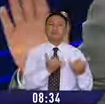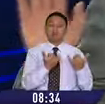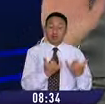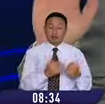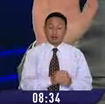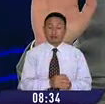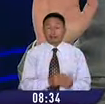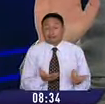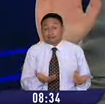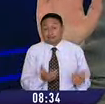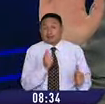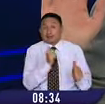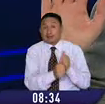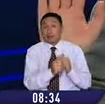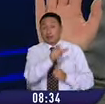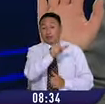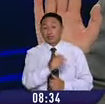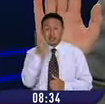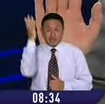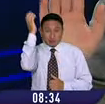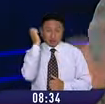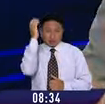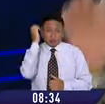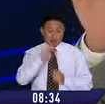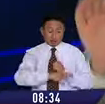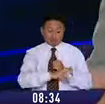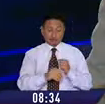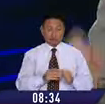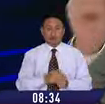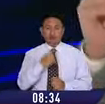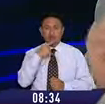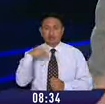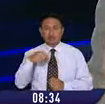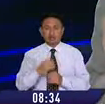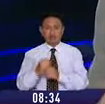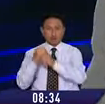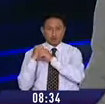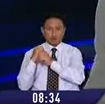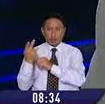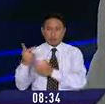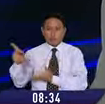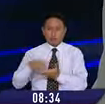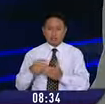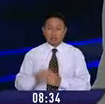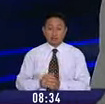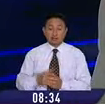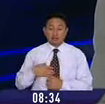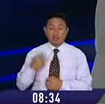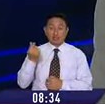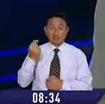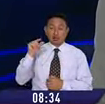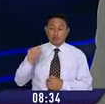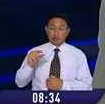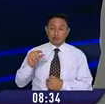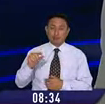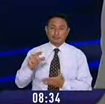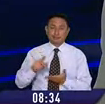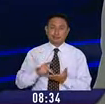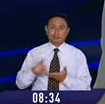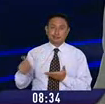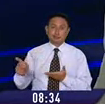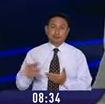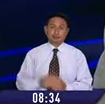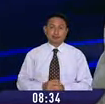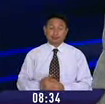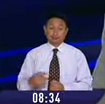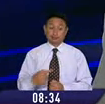deporte nacional, pues los vagos, pillos, sinvergüenzas llaman, extorsionan, nos quitan el poco sustento de nuestro trabajo.